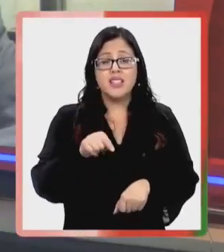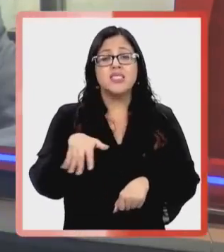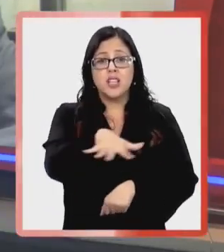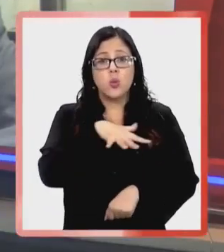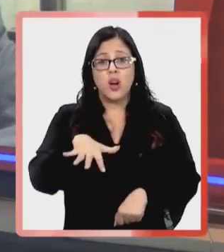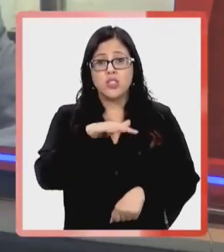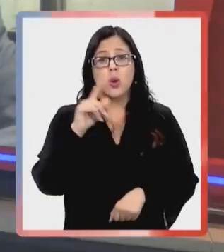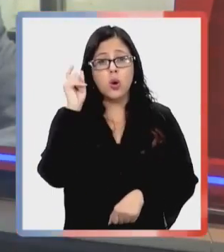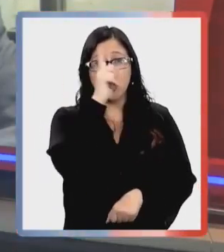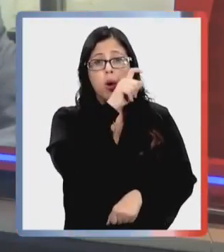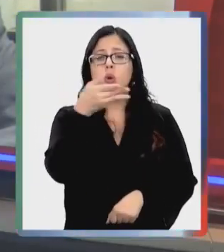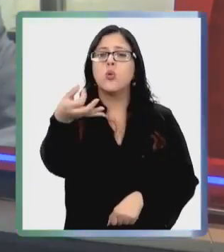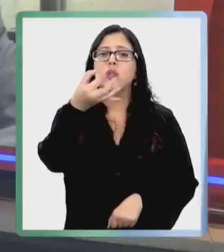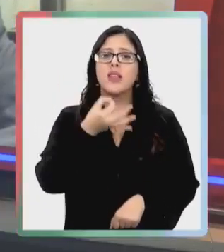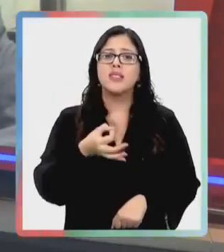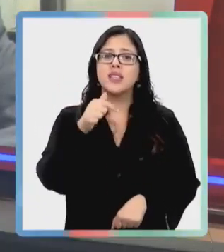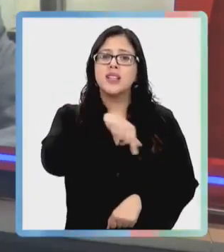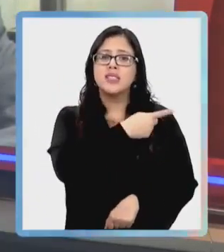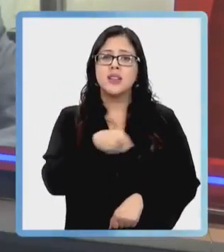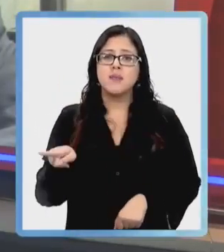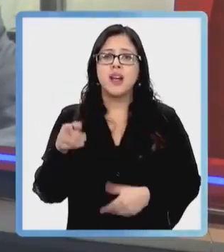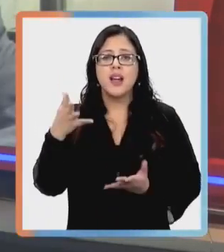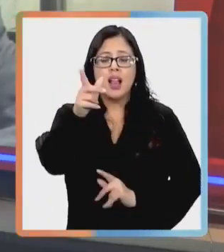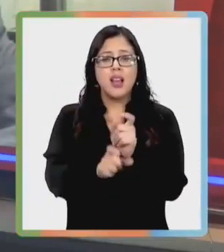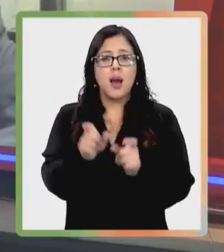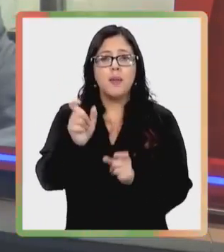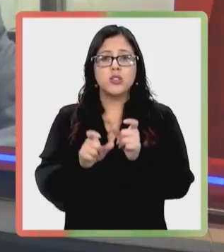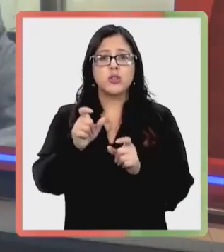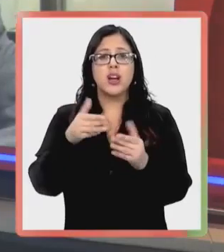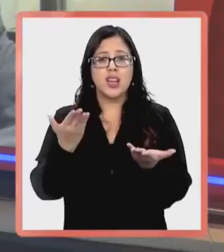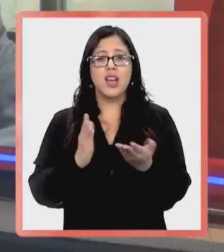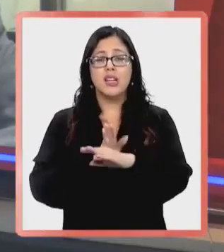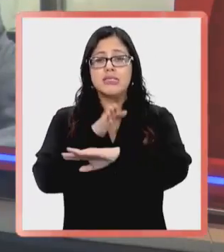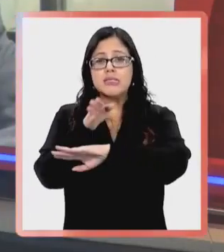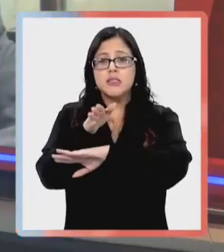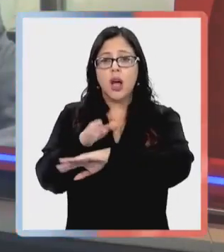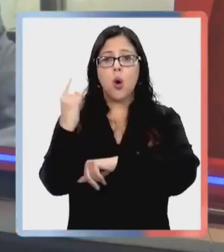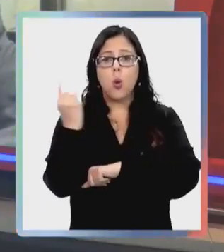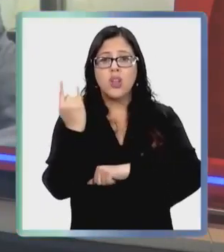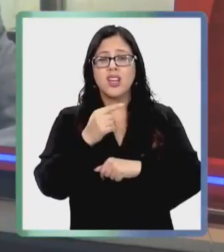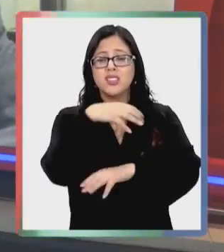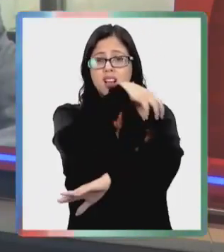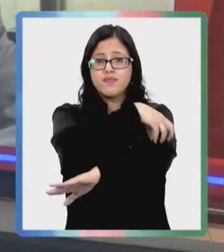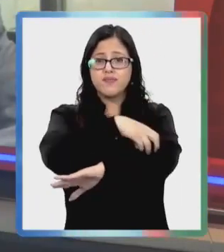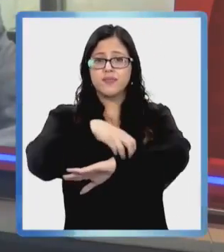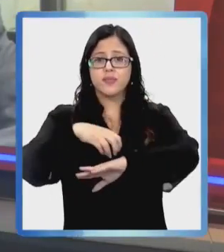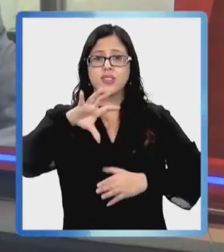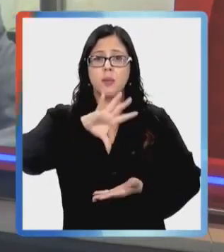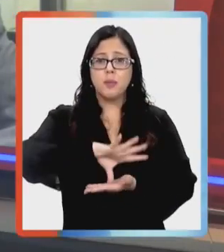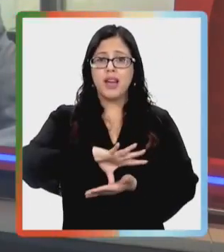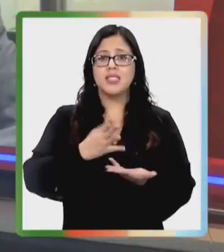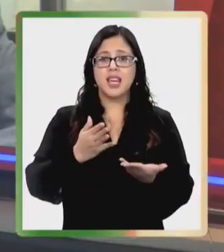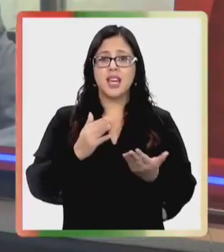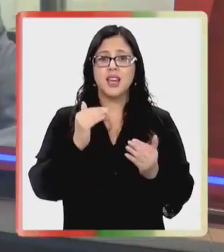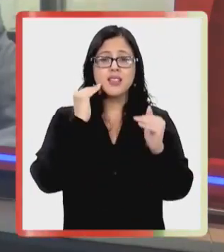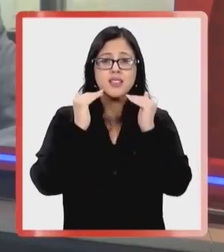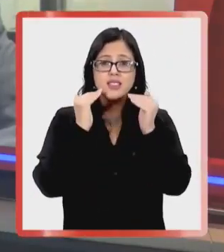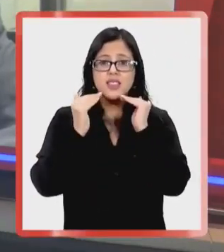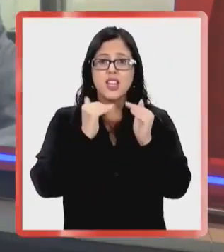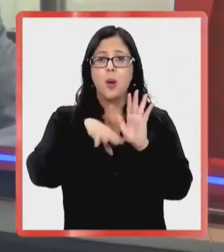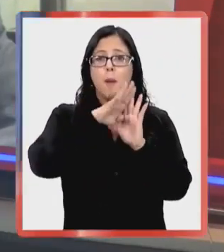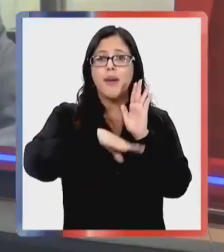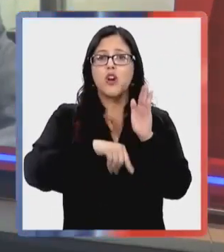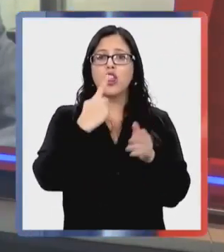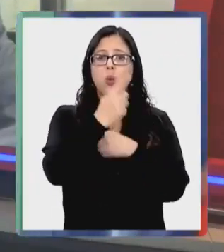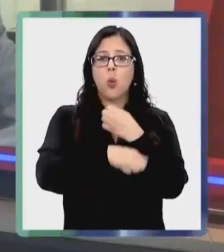compleja. Usted comentaba durante esta semana que las personas que más están ingresando a las urgencias de las distintas regiones del país son los menores